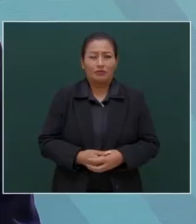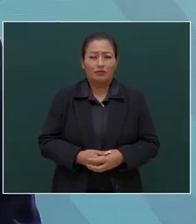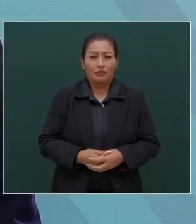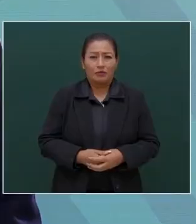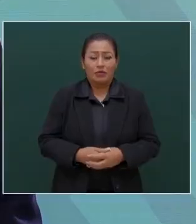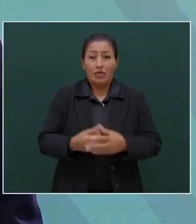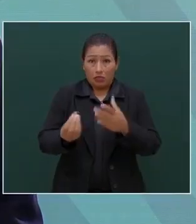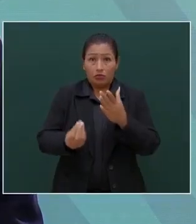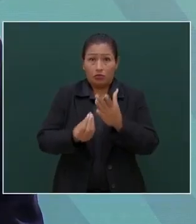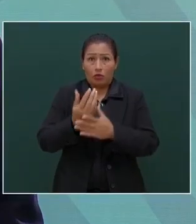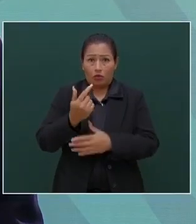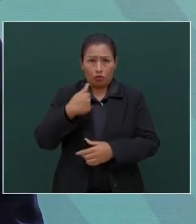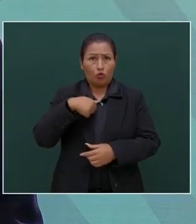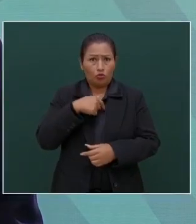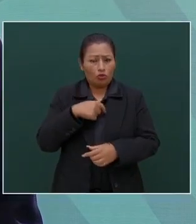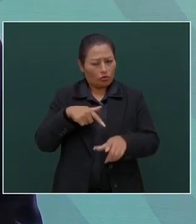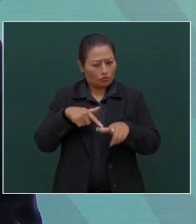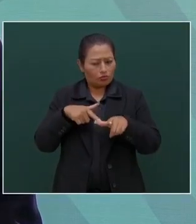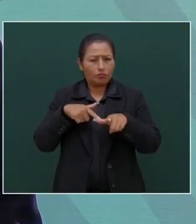y vamos a seguir